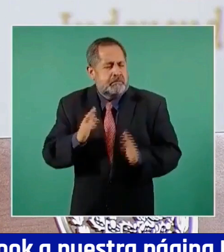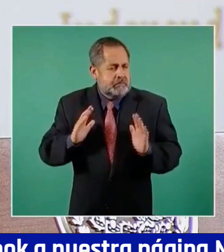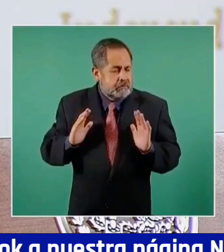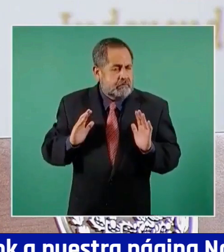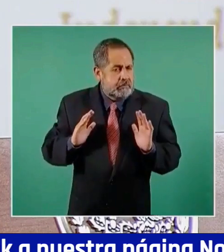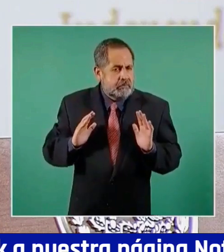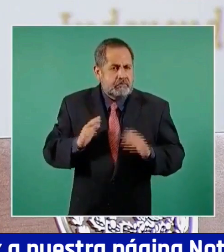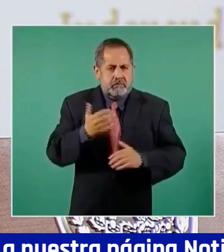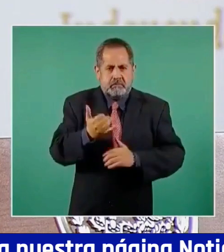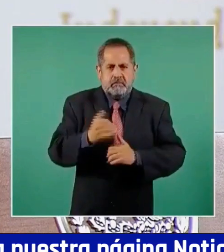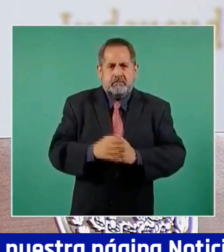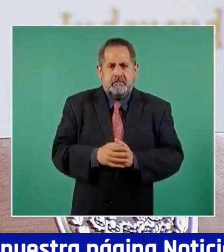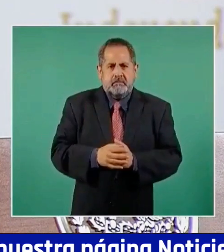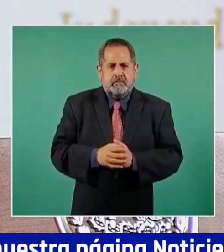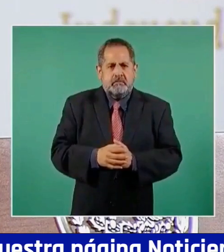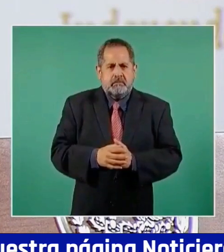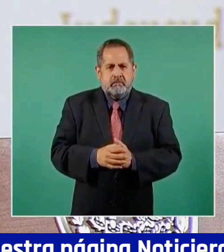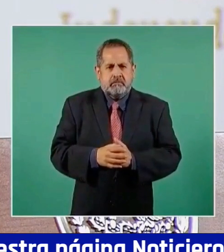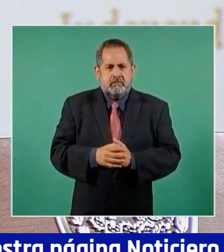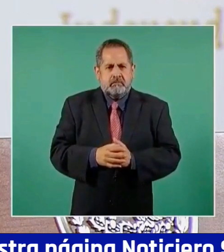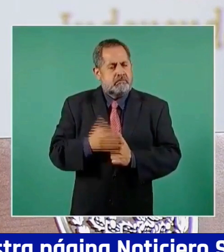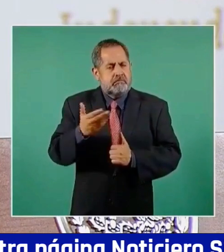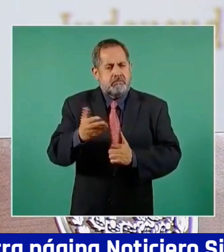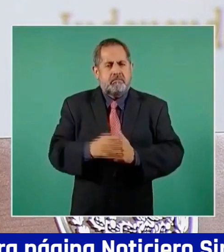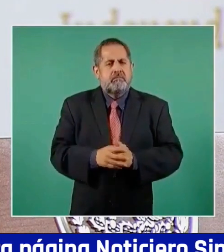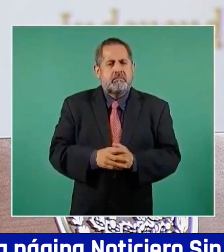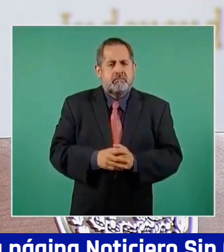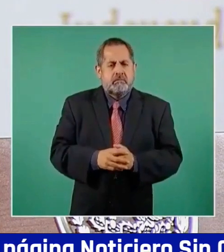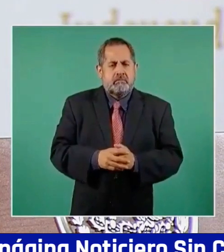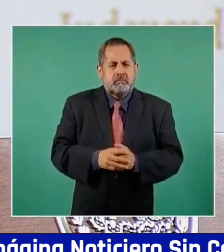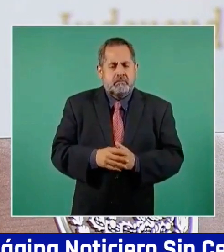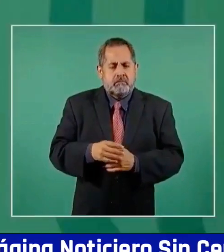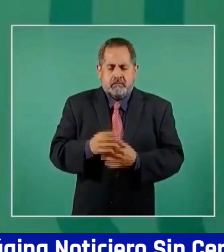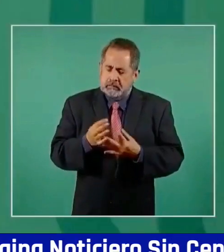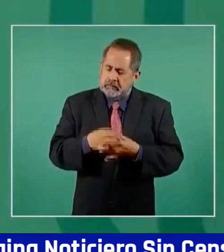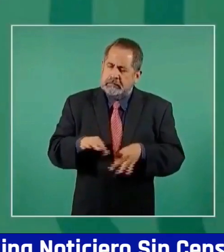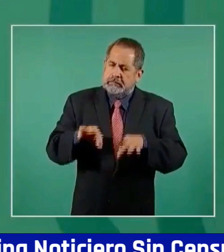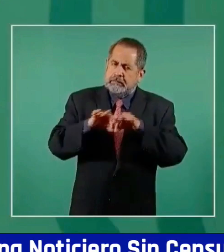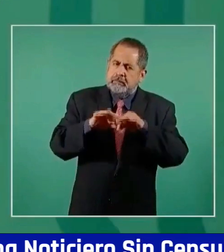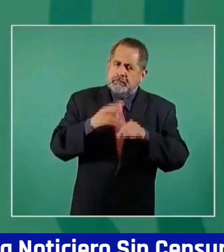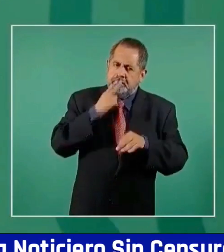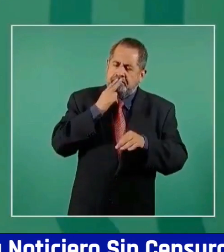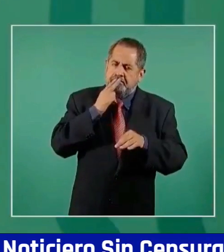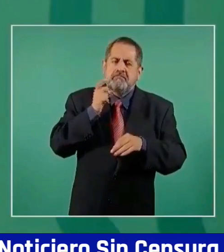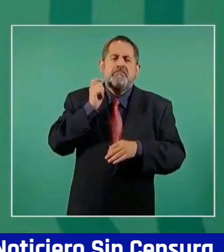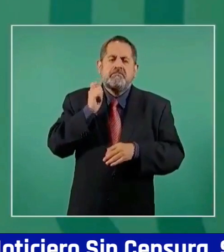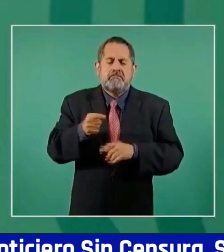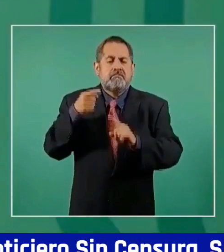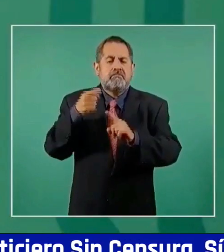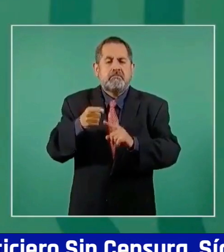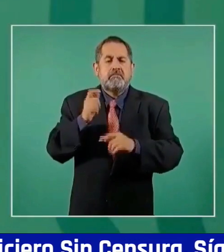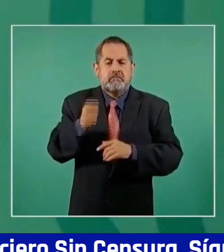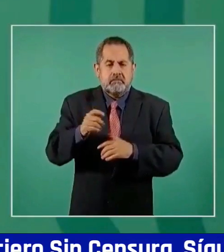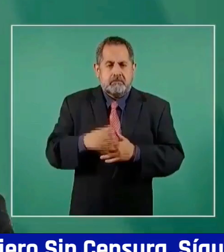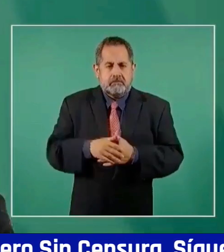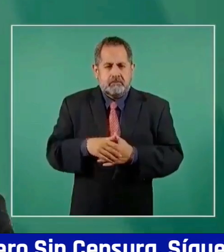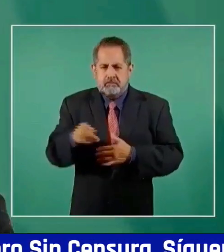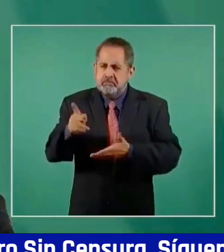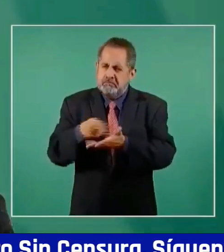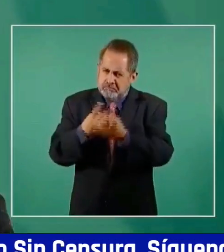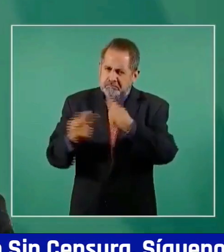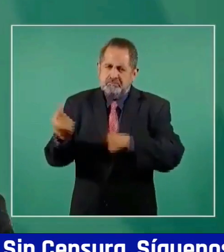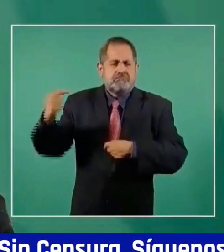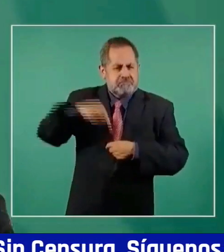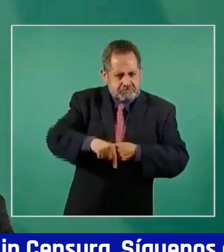Y pues nos importa mucho el que no dejes de estar